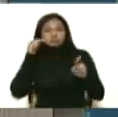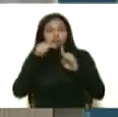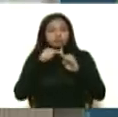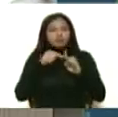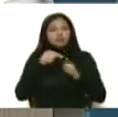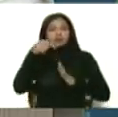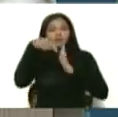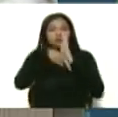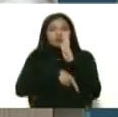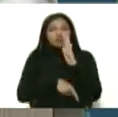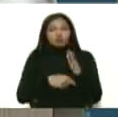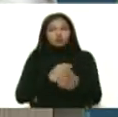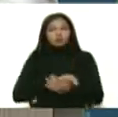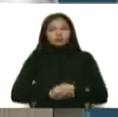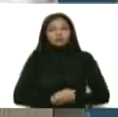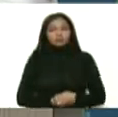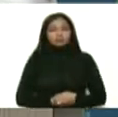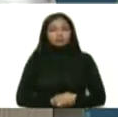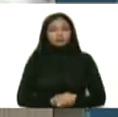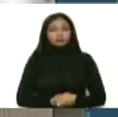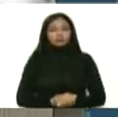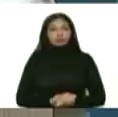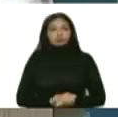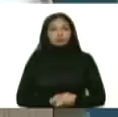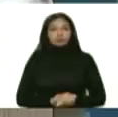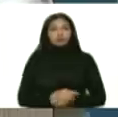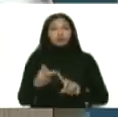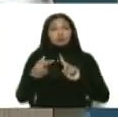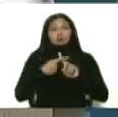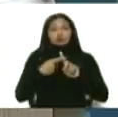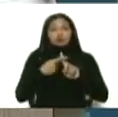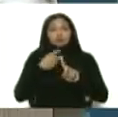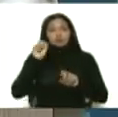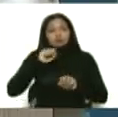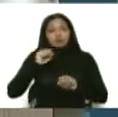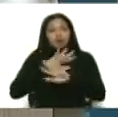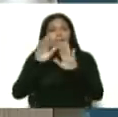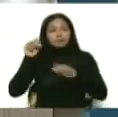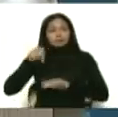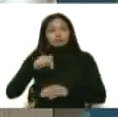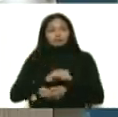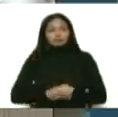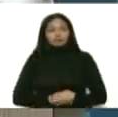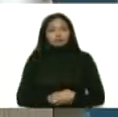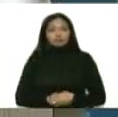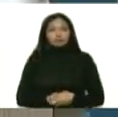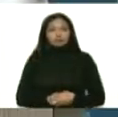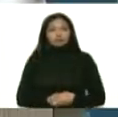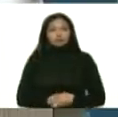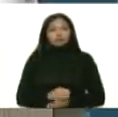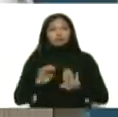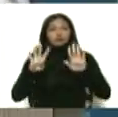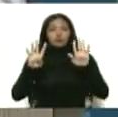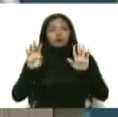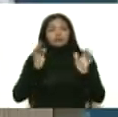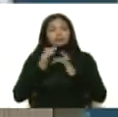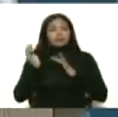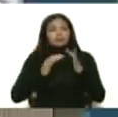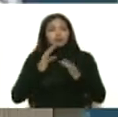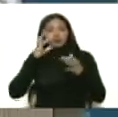PCR, con el hisopado nasofaríngeo. Y dio positivo la mañana de hoy, 9 de